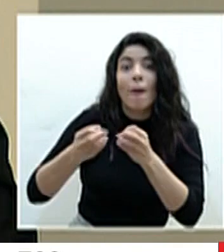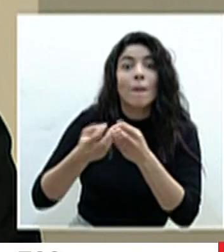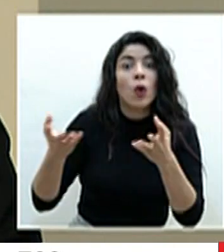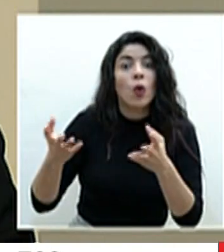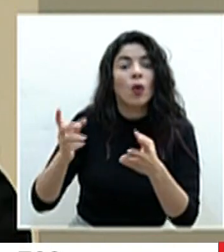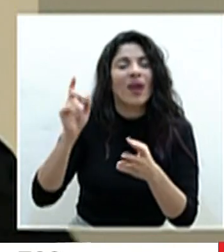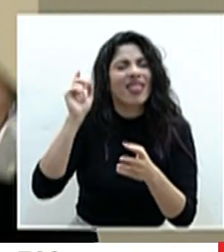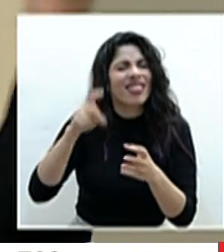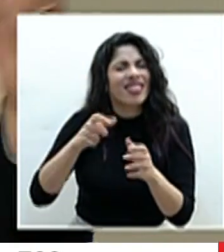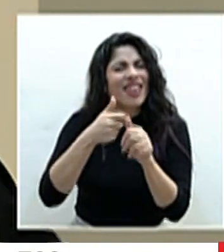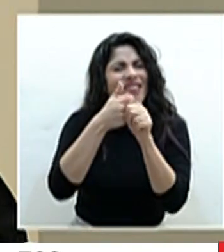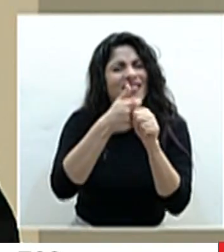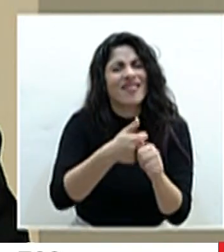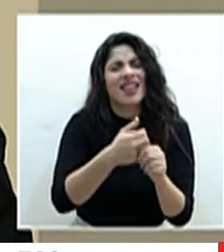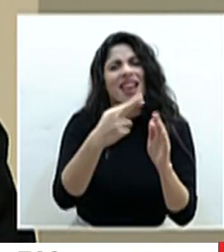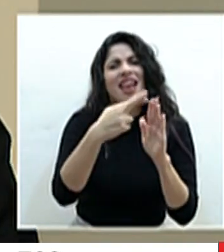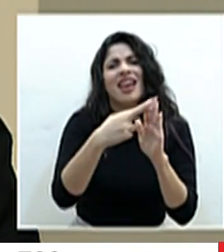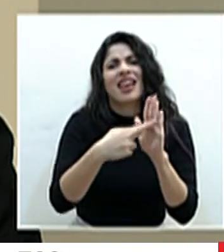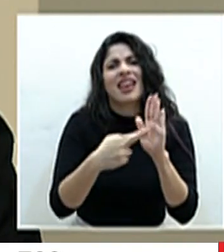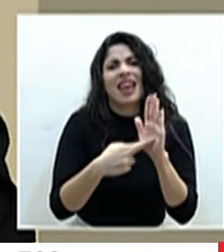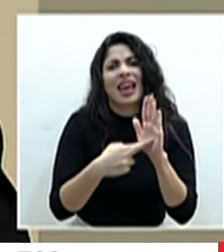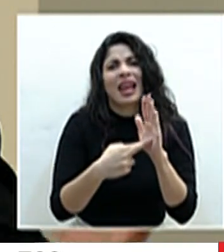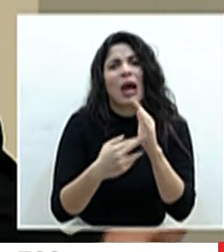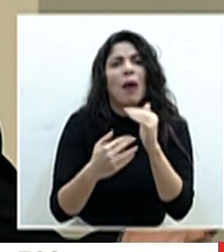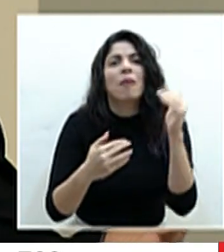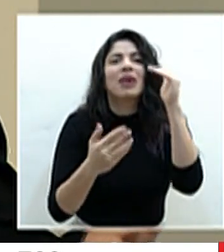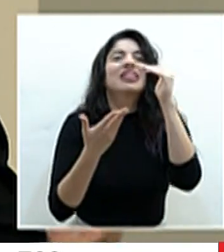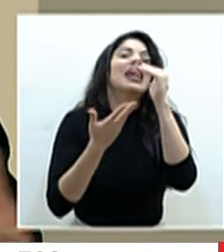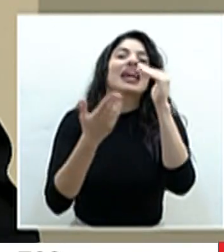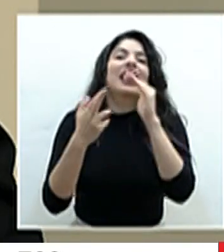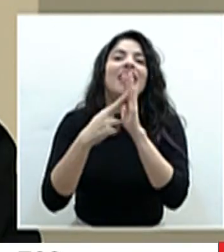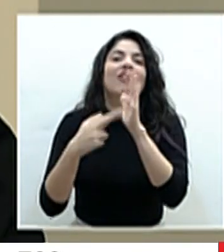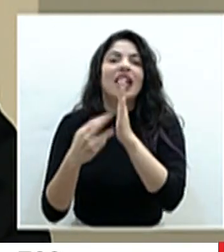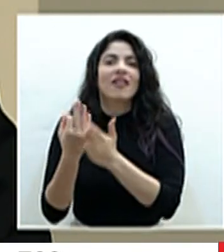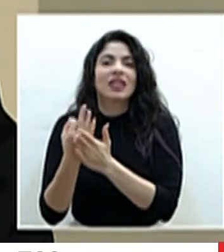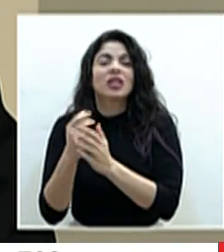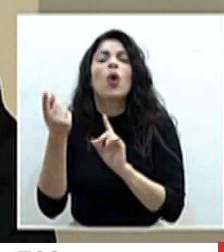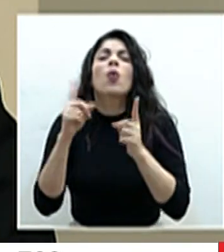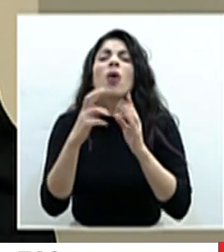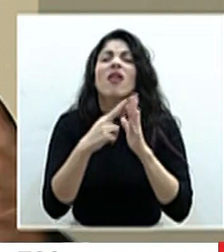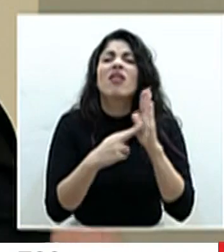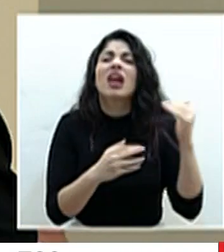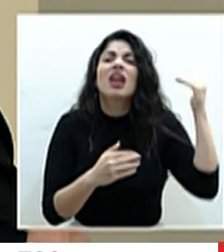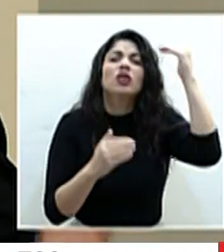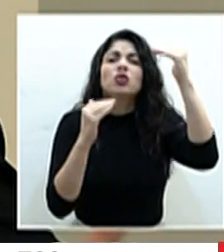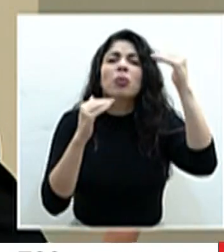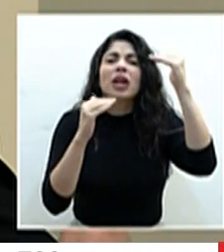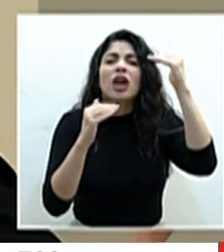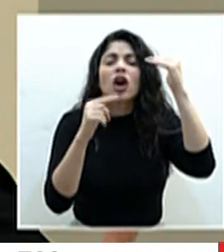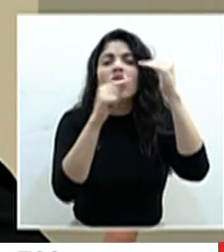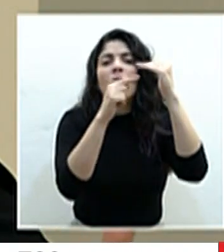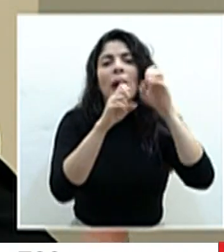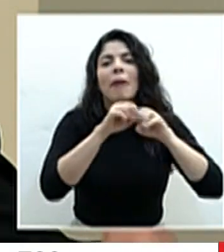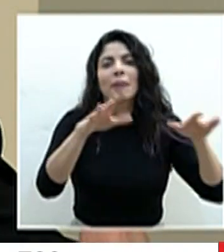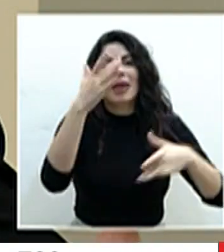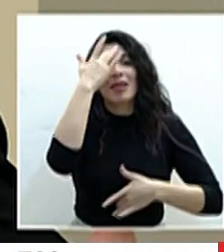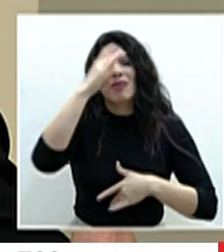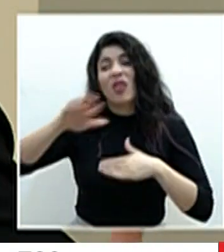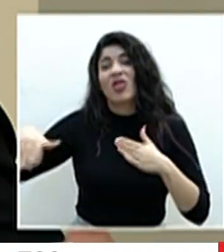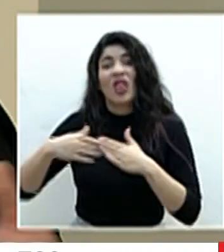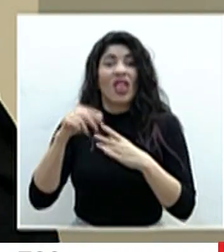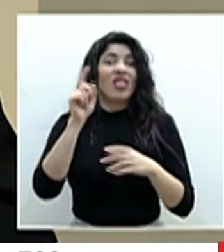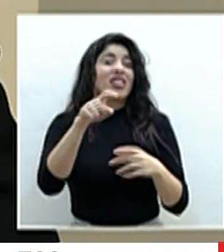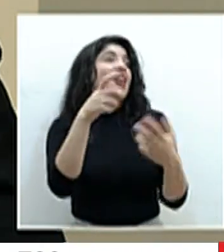sujeto a una regla superior que la regla fiscal, que es la regla de la pandemia. Todos tenemos que ajustarnos a la regla